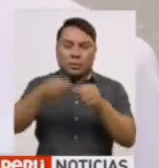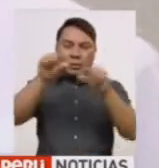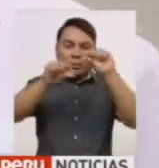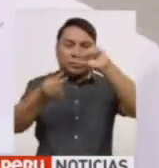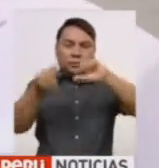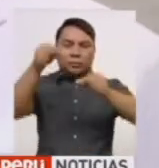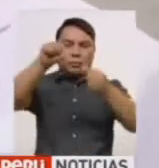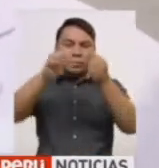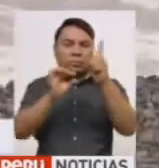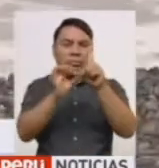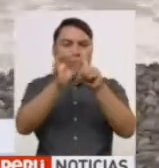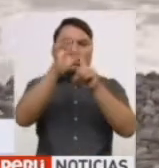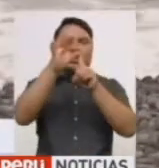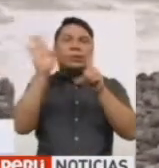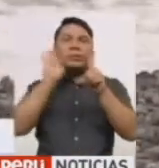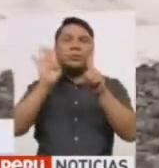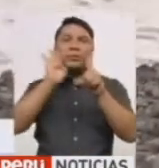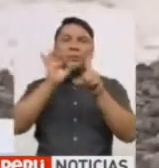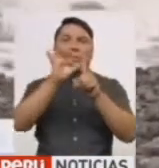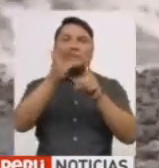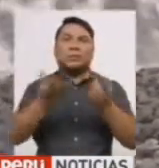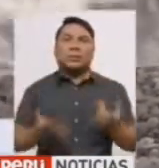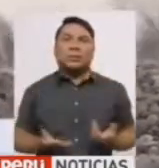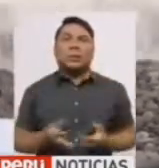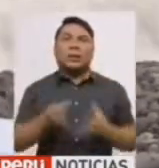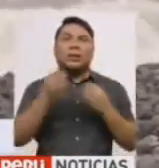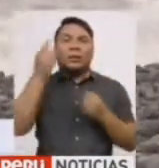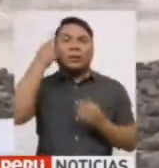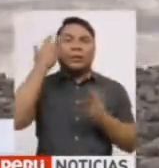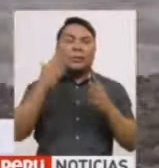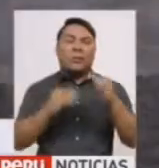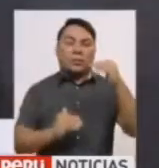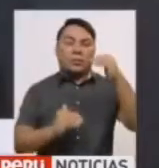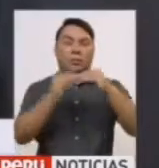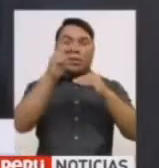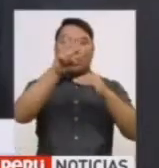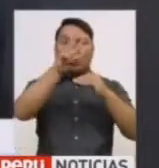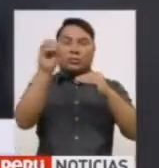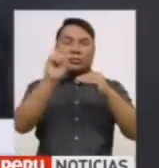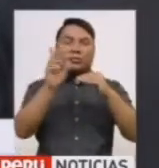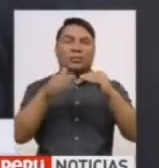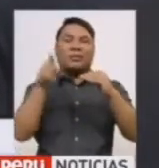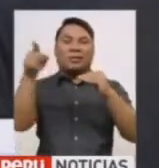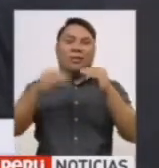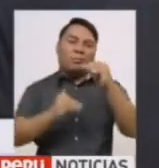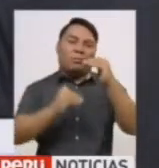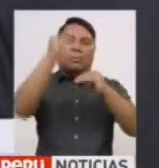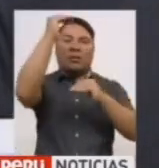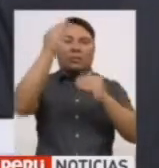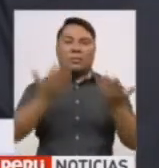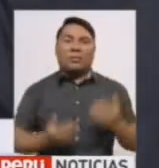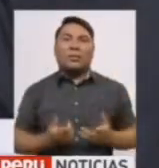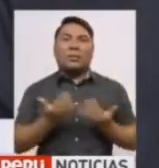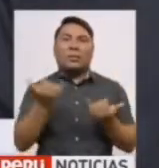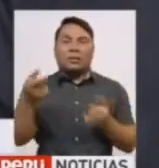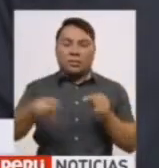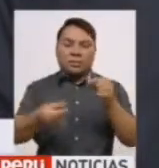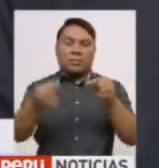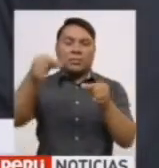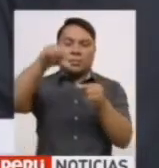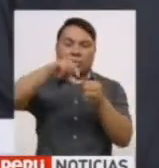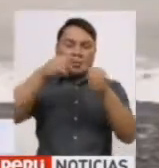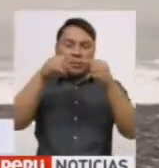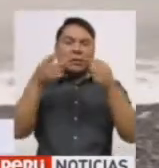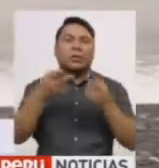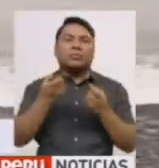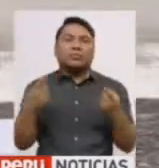coliformes por 100 mililitros, ¿no? No debe pasar normalmente de 200, ¿no? Hay más de 130 mil bacterias en un litro de agua de